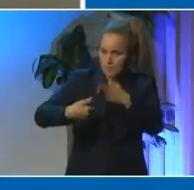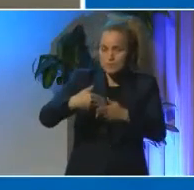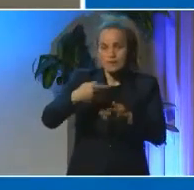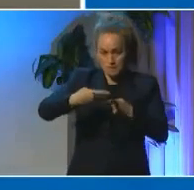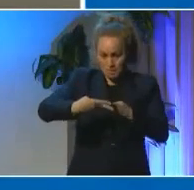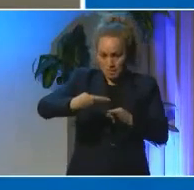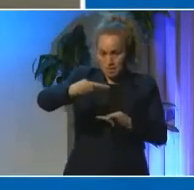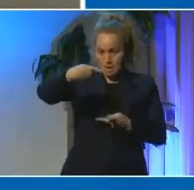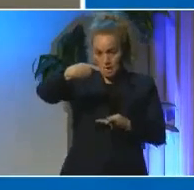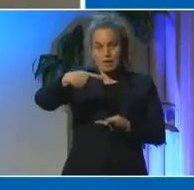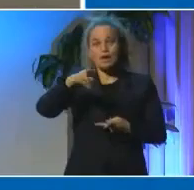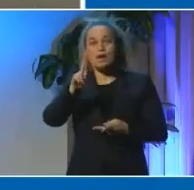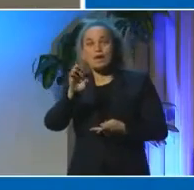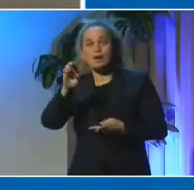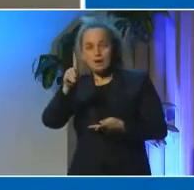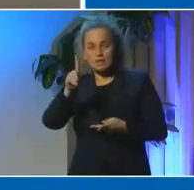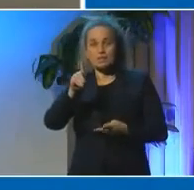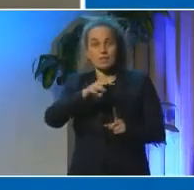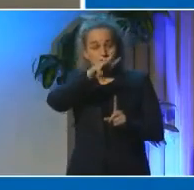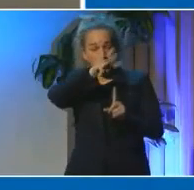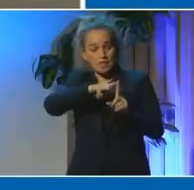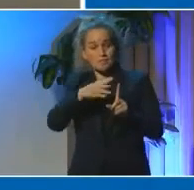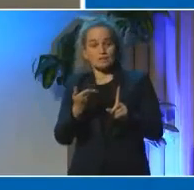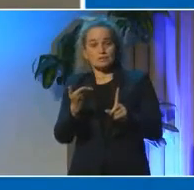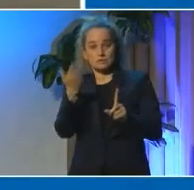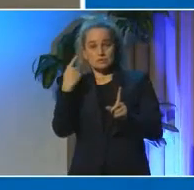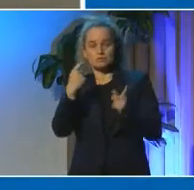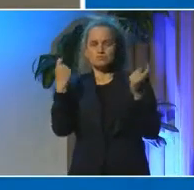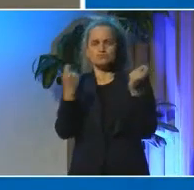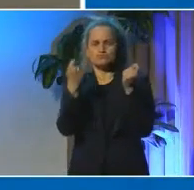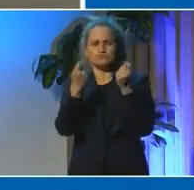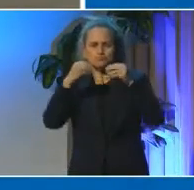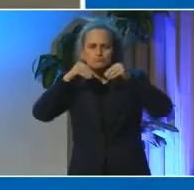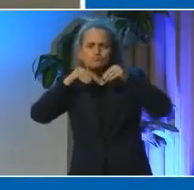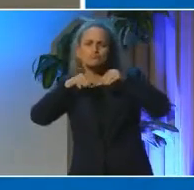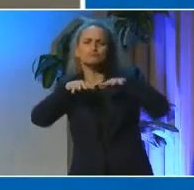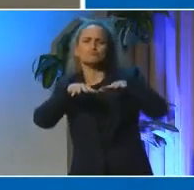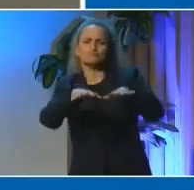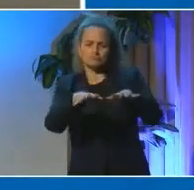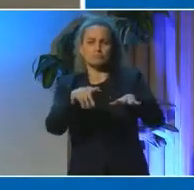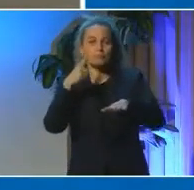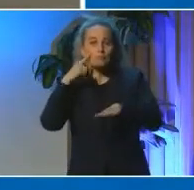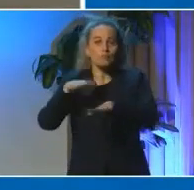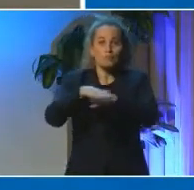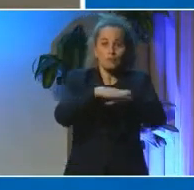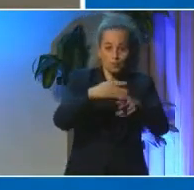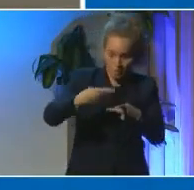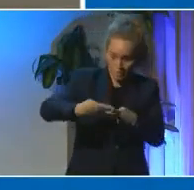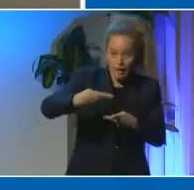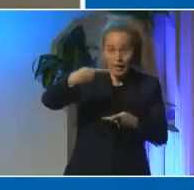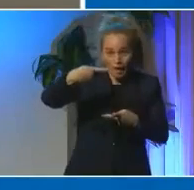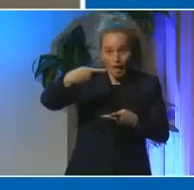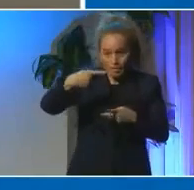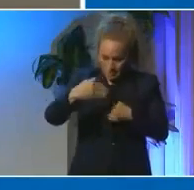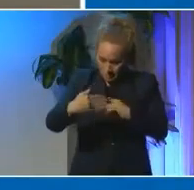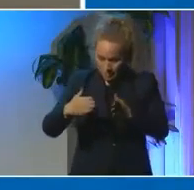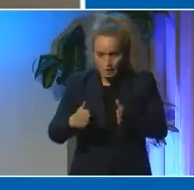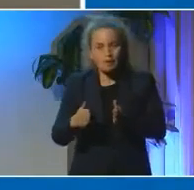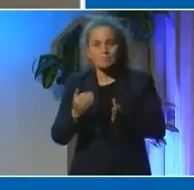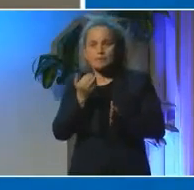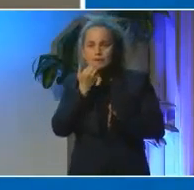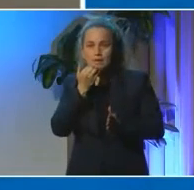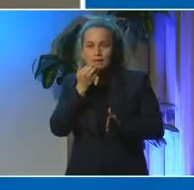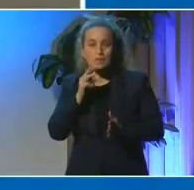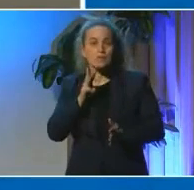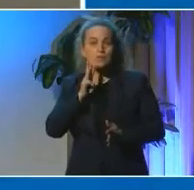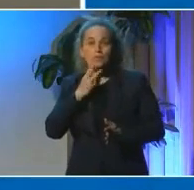de red y hace TR meses anunciamos de manera Global en diaro que vamos a salir de las cajas de todo nuestro portafolio de Johnny